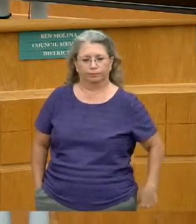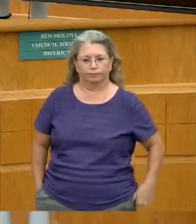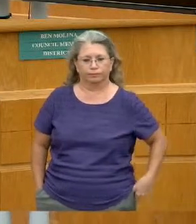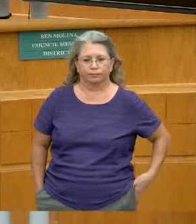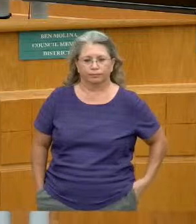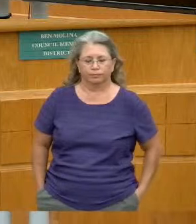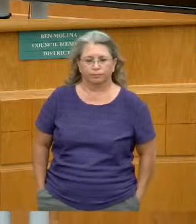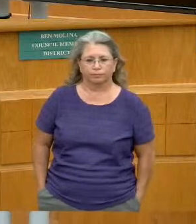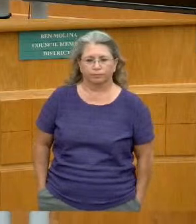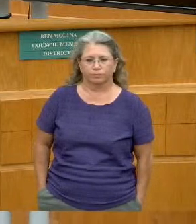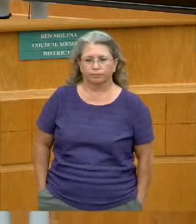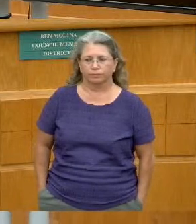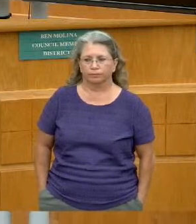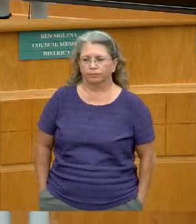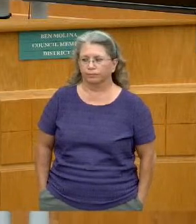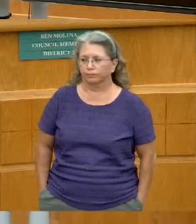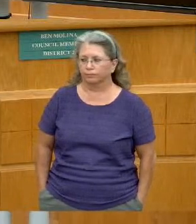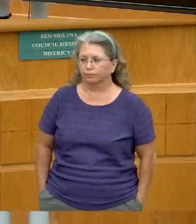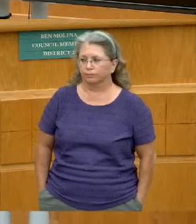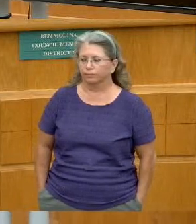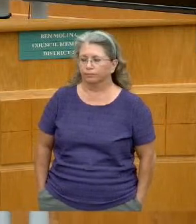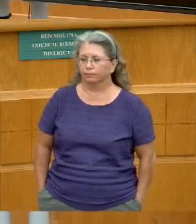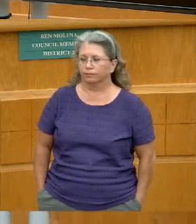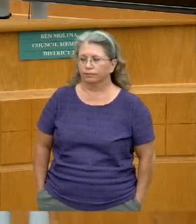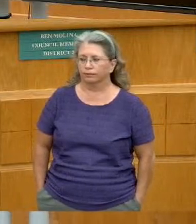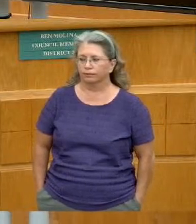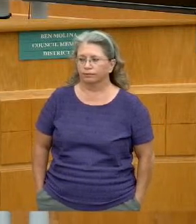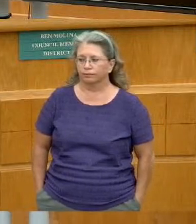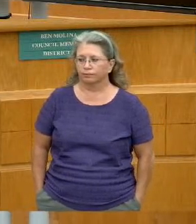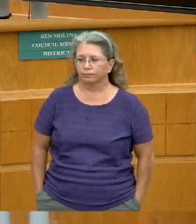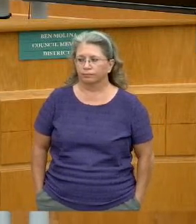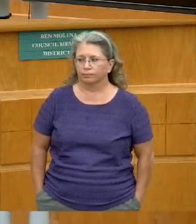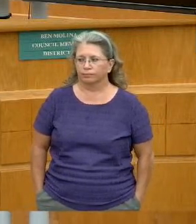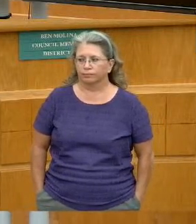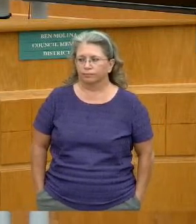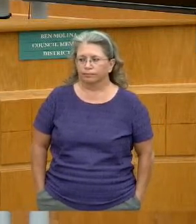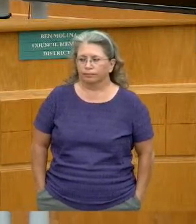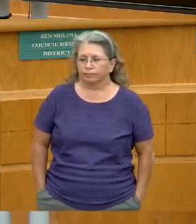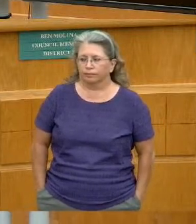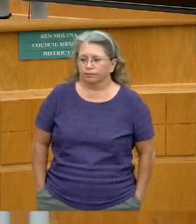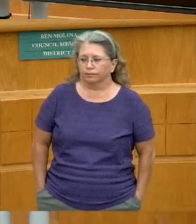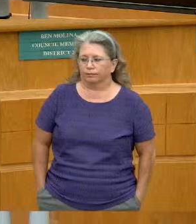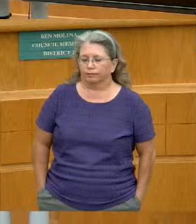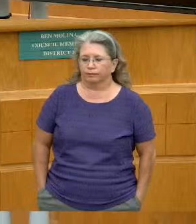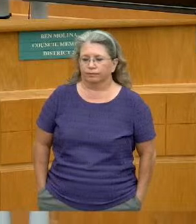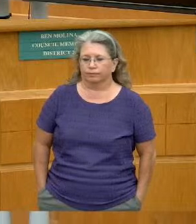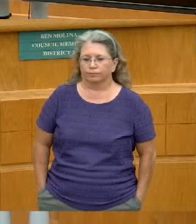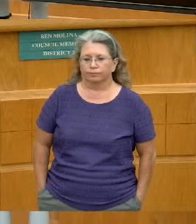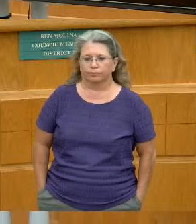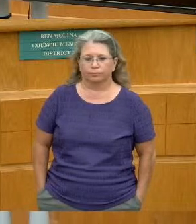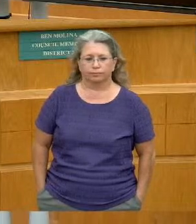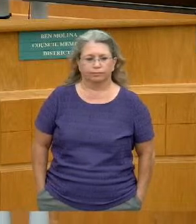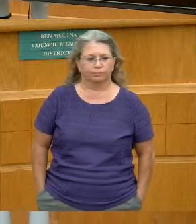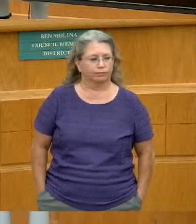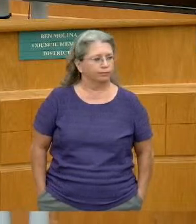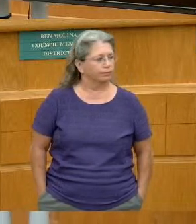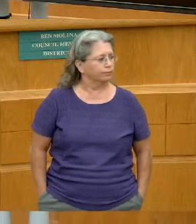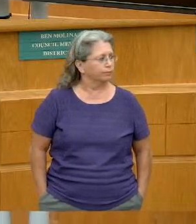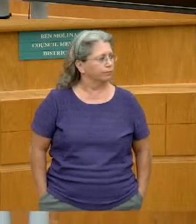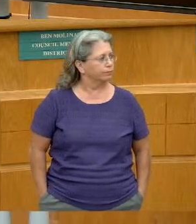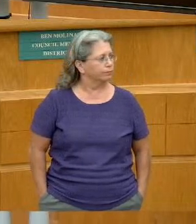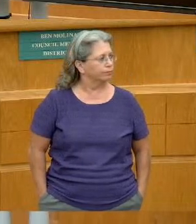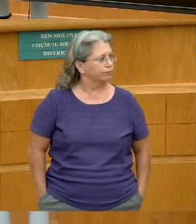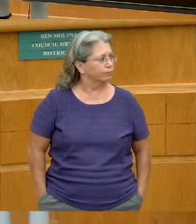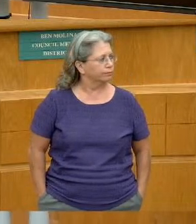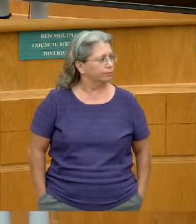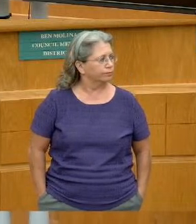más lo necesitan. Tuvimos que posponer la celebración del 4 de julio, por lo que podamos hacer es celebrar en familia. Ojalá y podamos festejar en